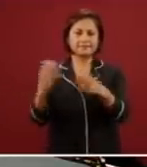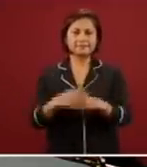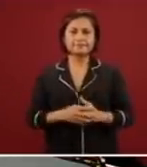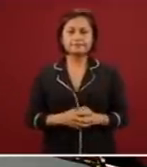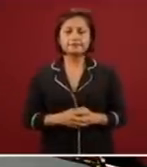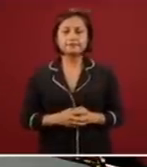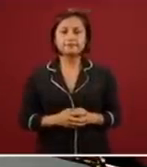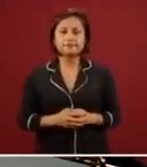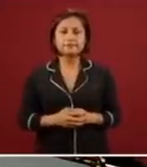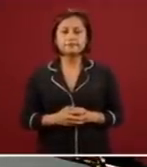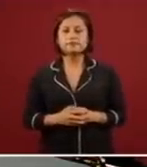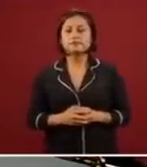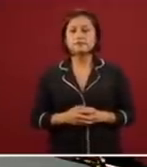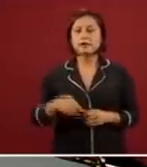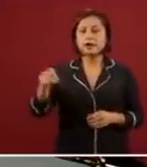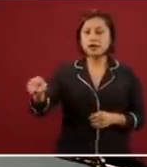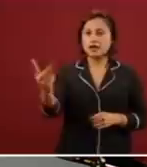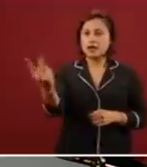Quedaron ellas dos.